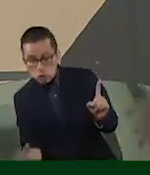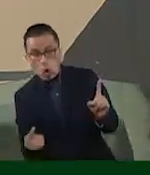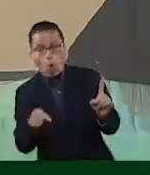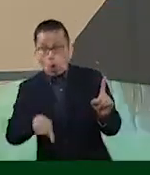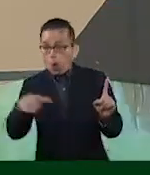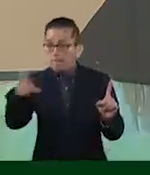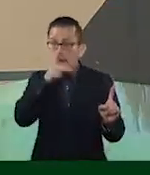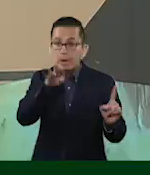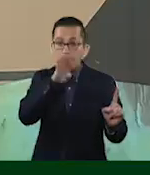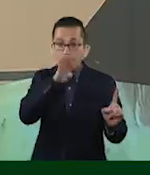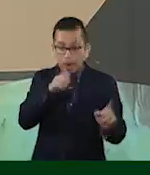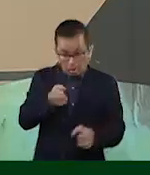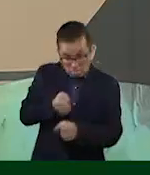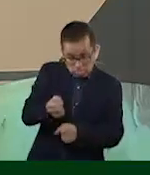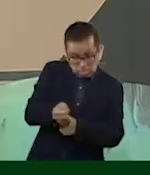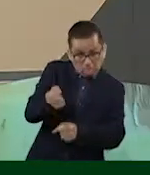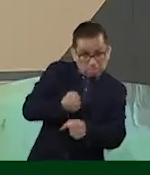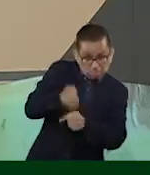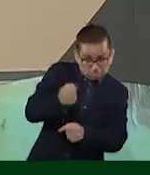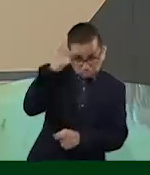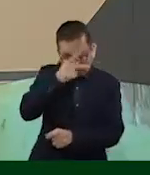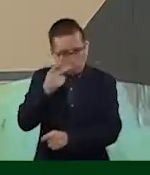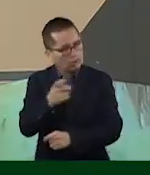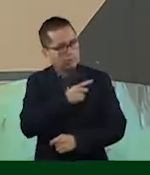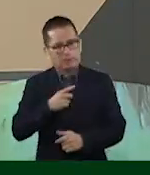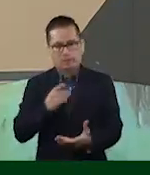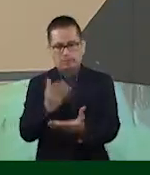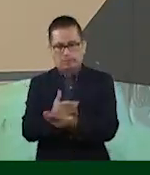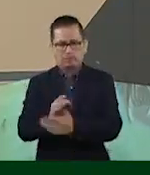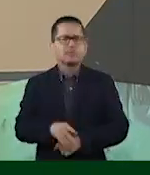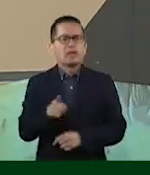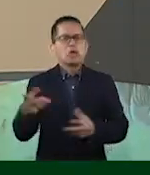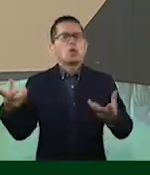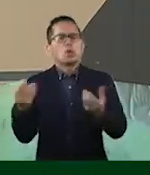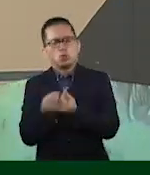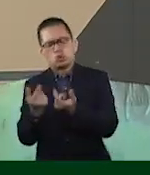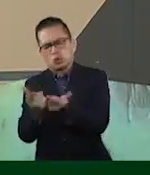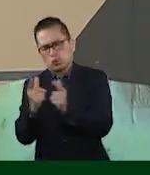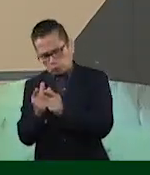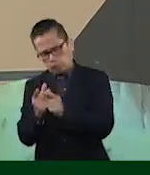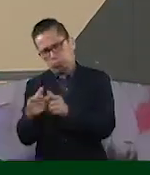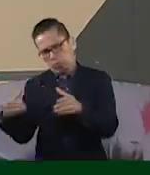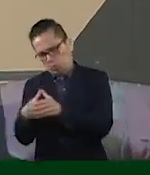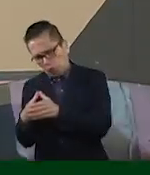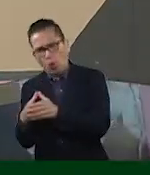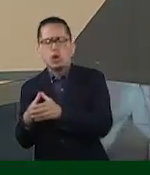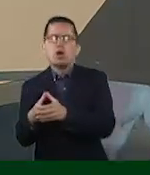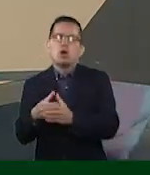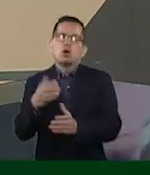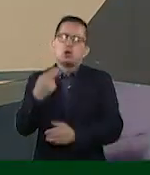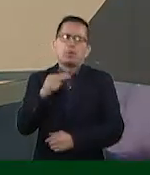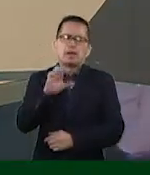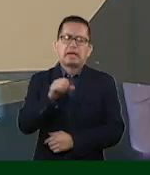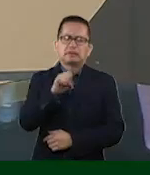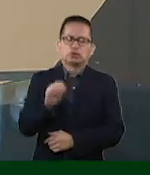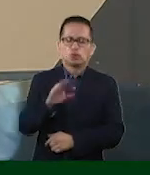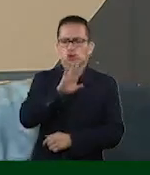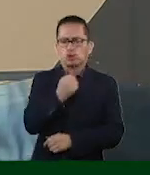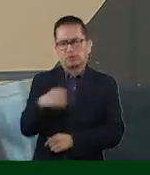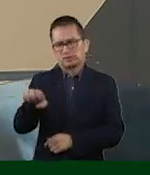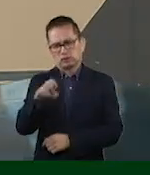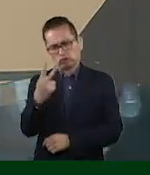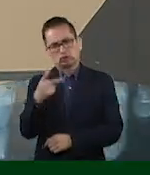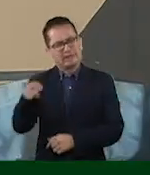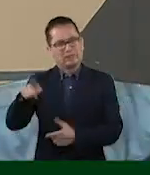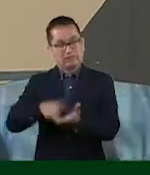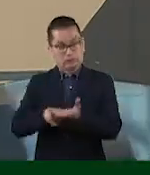lo explicó la diputada, quien estuvo acompañada por la colectiva Caso 992, cuyas integrantes acudieron vestidas de novias a San